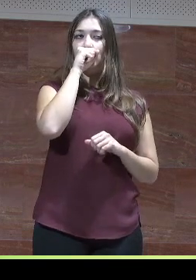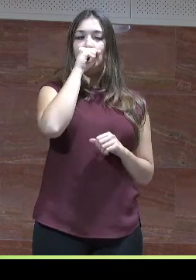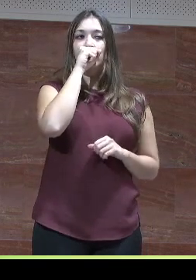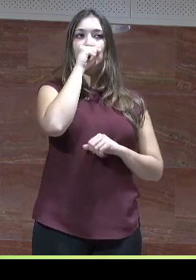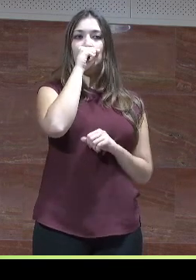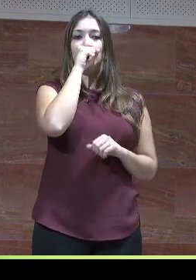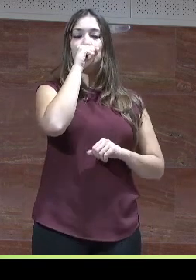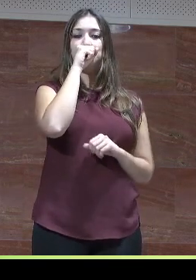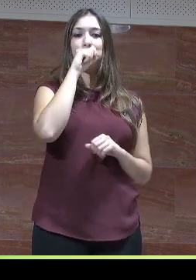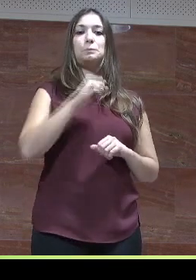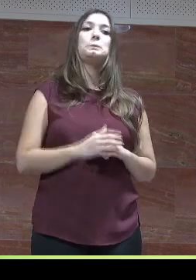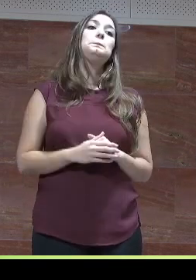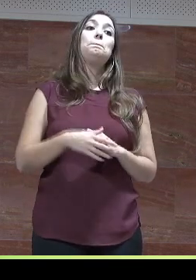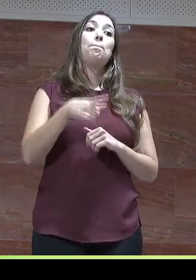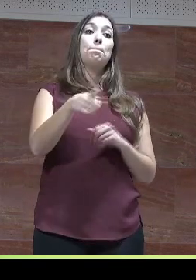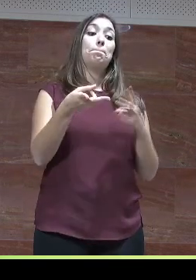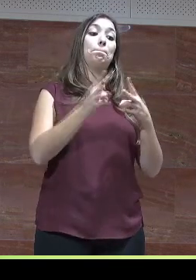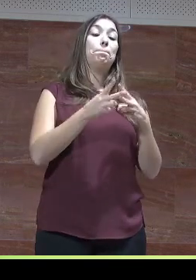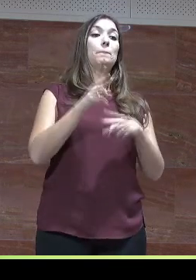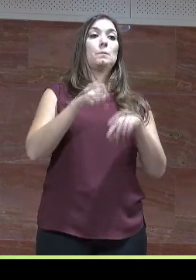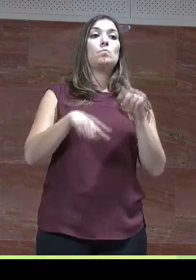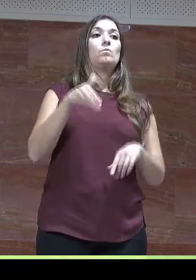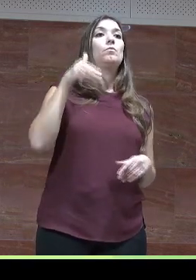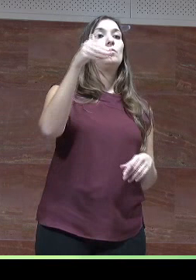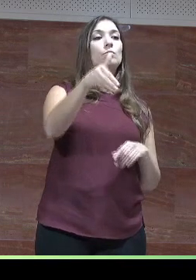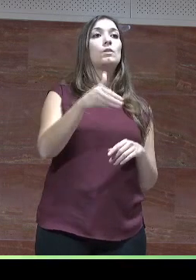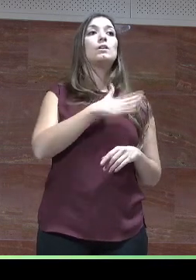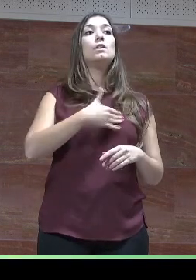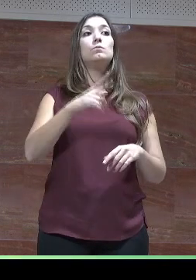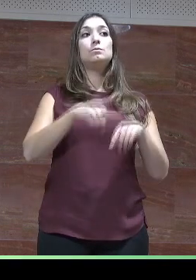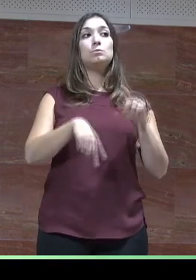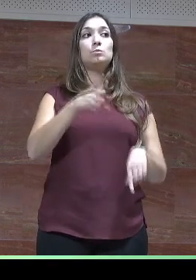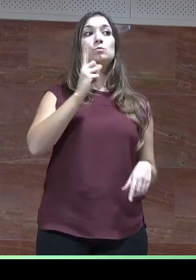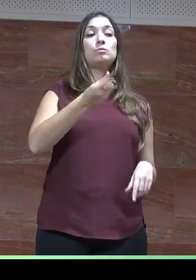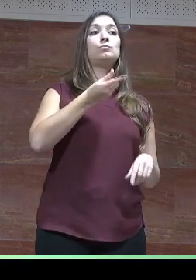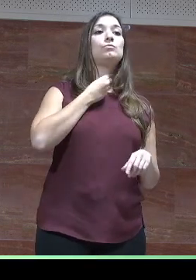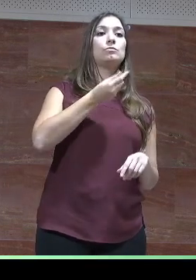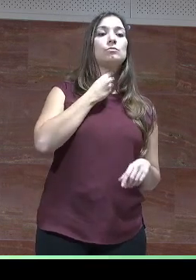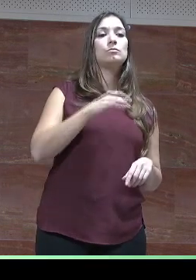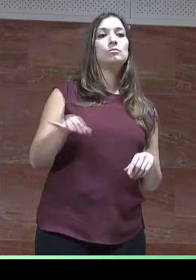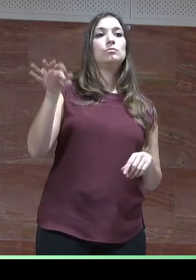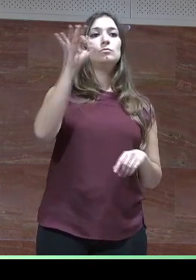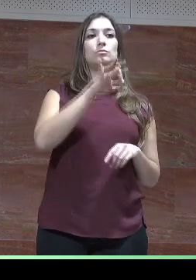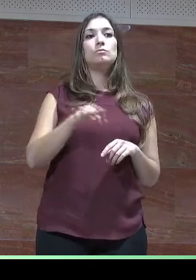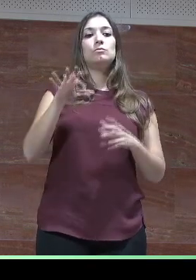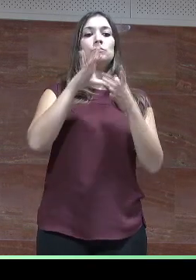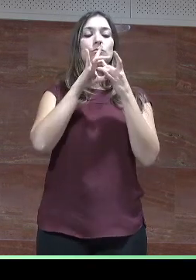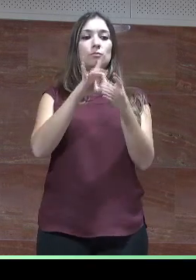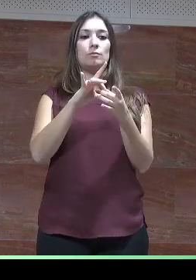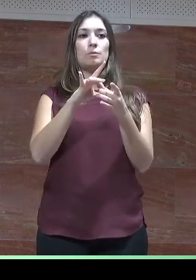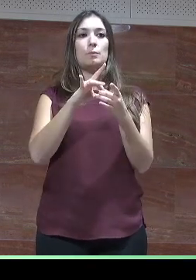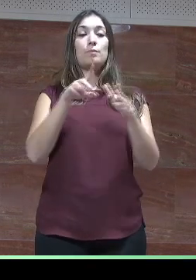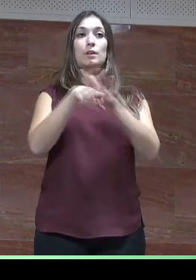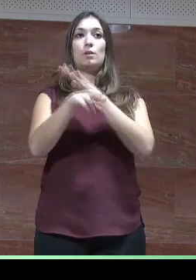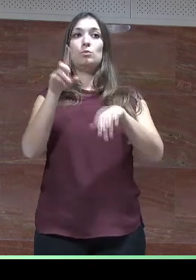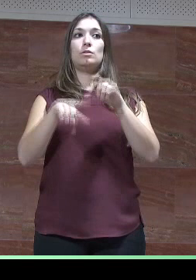de cómo queremos envejecer o de qué manera, si va a ser solamente por nuestros gustos o va a ser también ligado a los